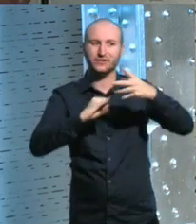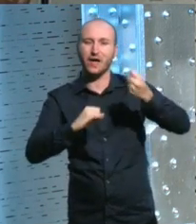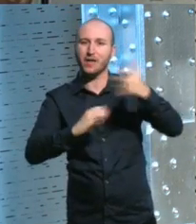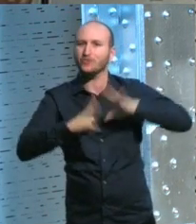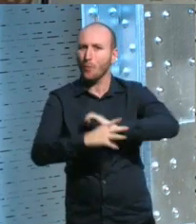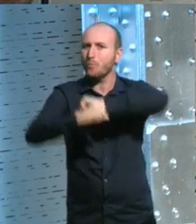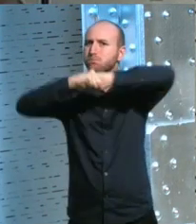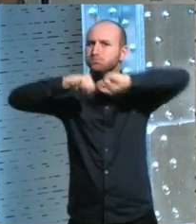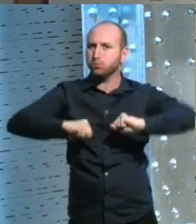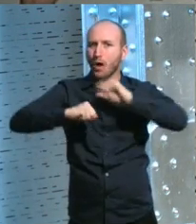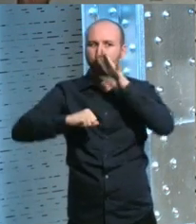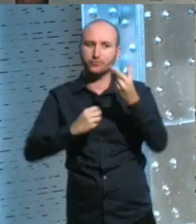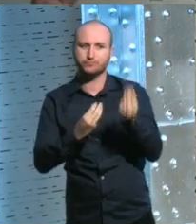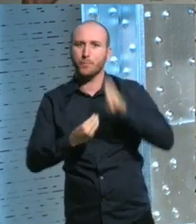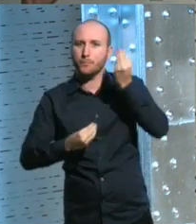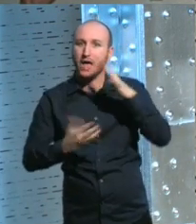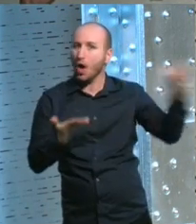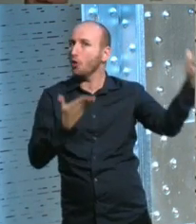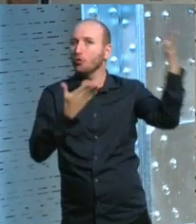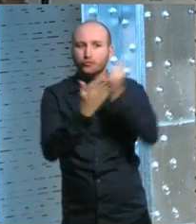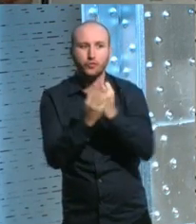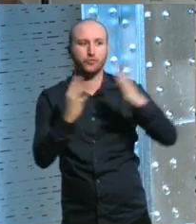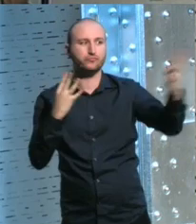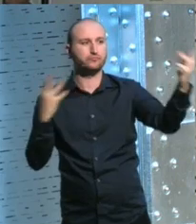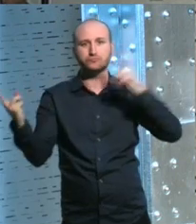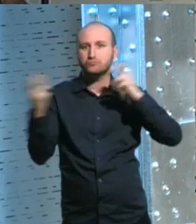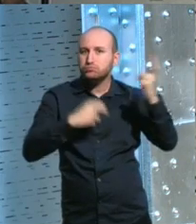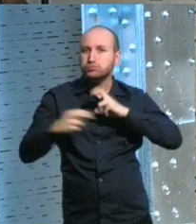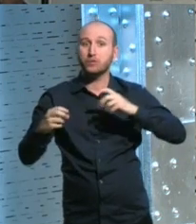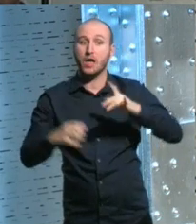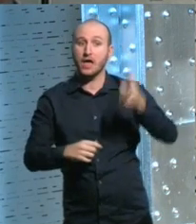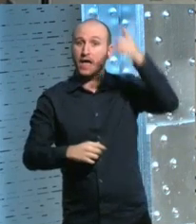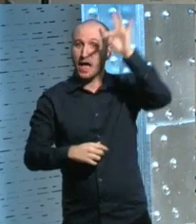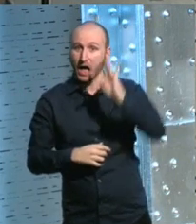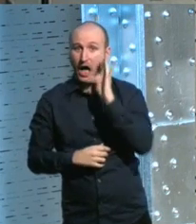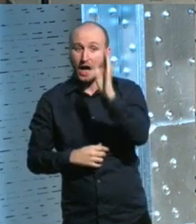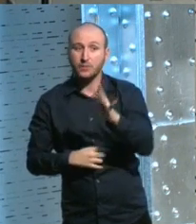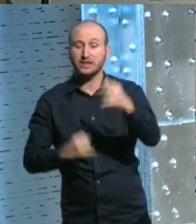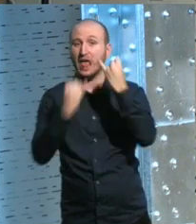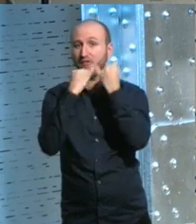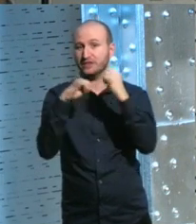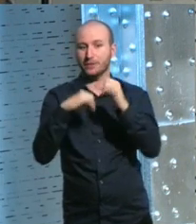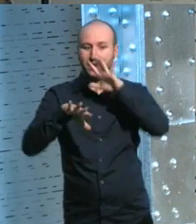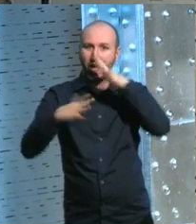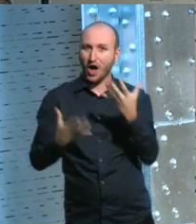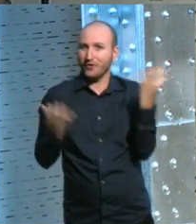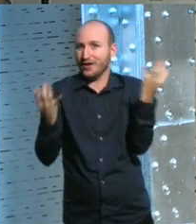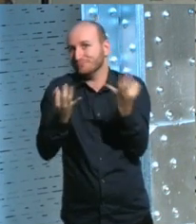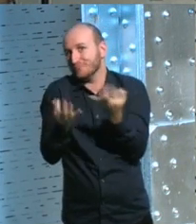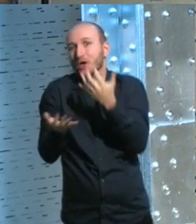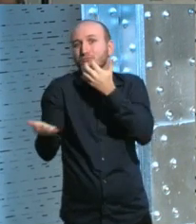sobre la salida de Milosevic. Todo el mundo se encontraba allá, y el festival Exit es hoy en día el